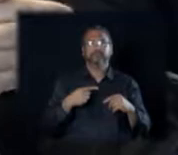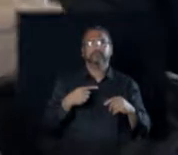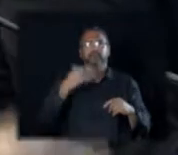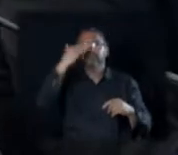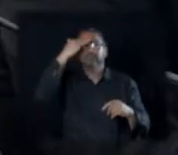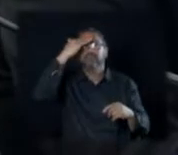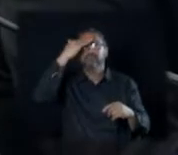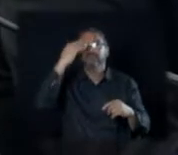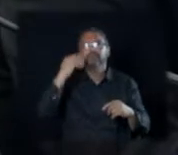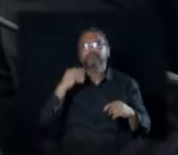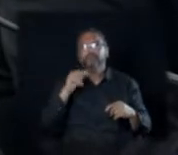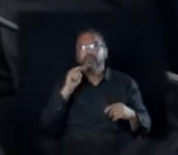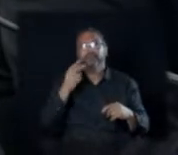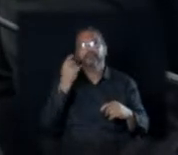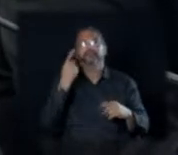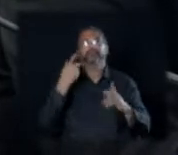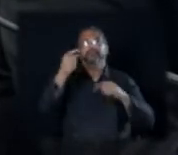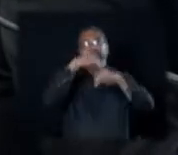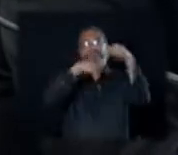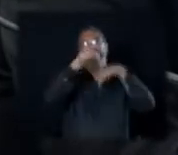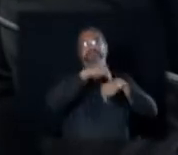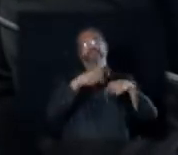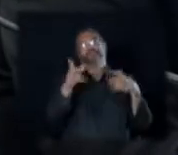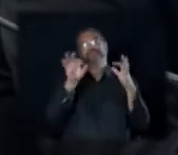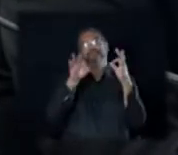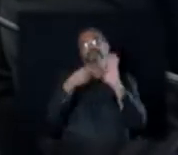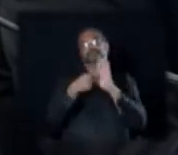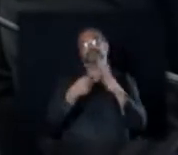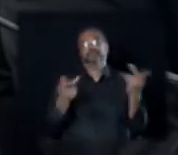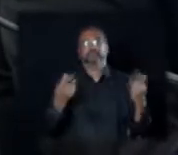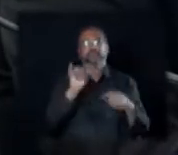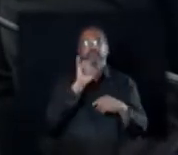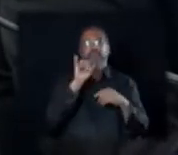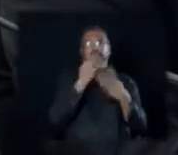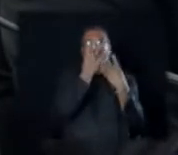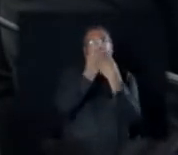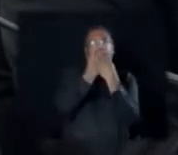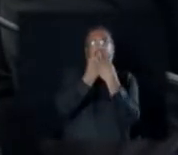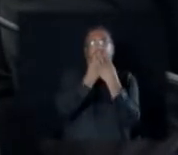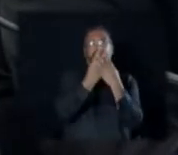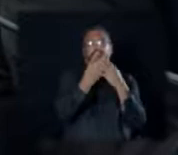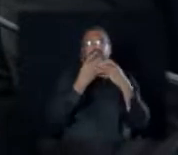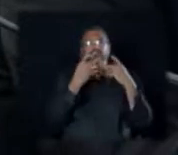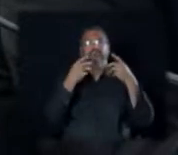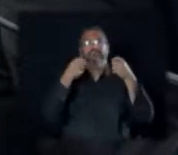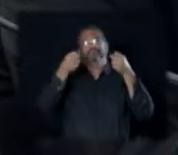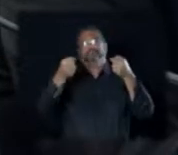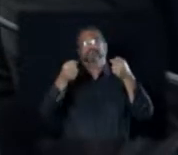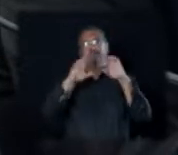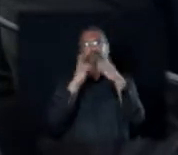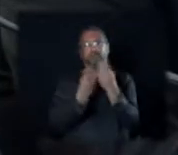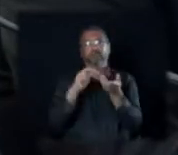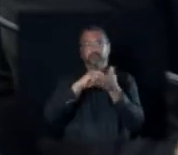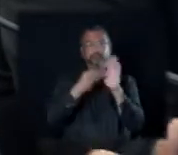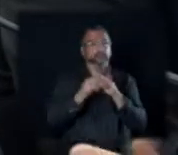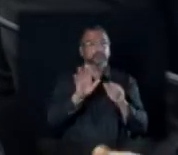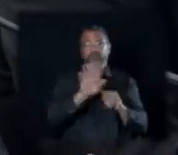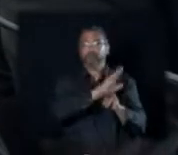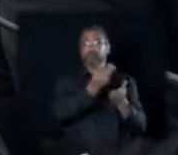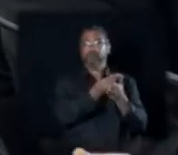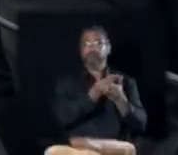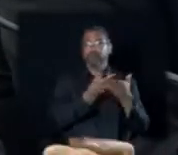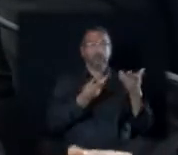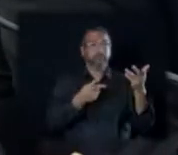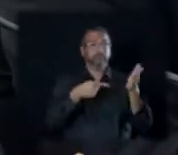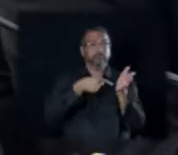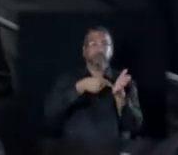puede ver y tiene una visibilidad. Y le puedo dar un ejemplo perfecto, que es el Departamento de Correcciones. Un presupuesto